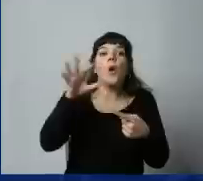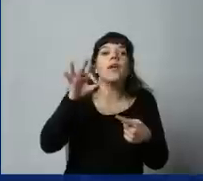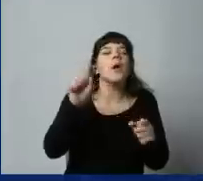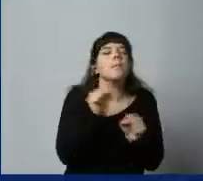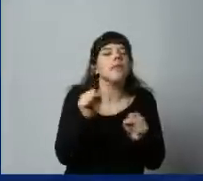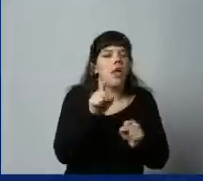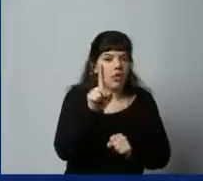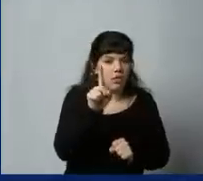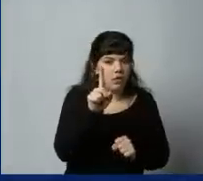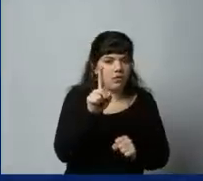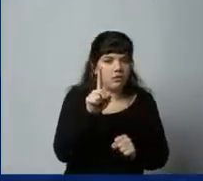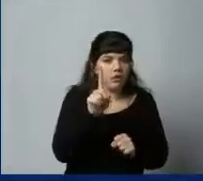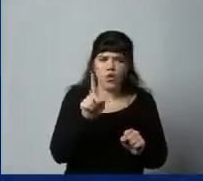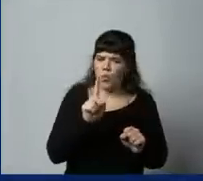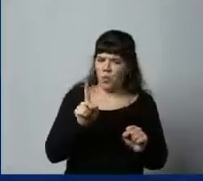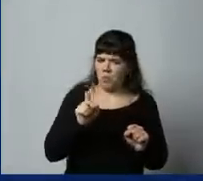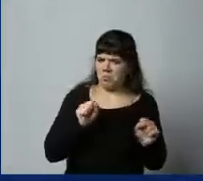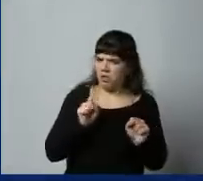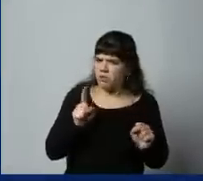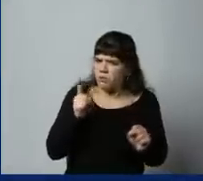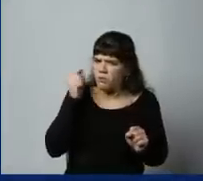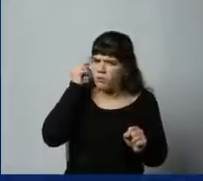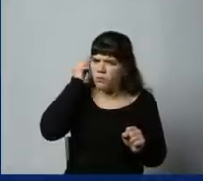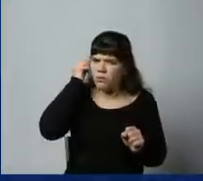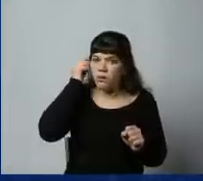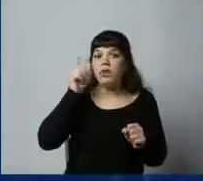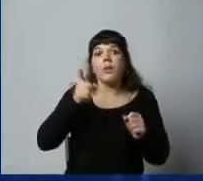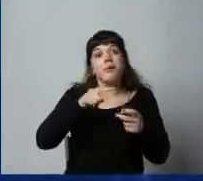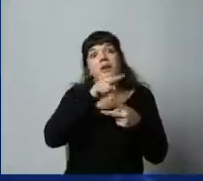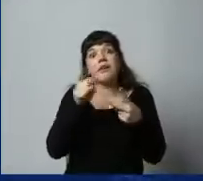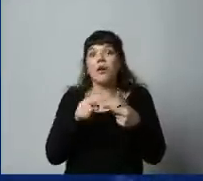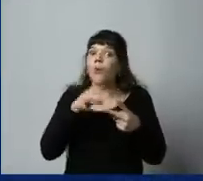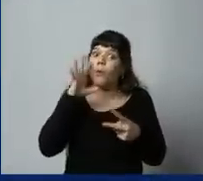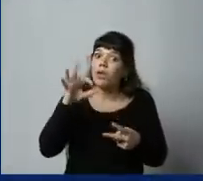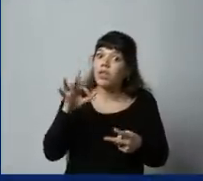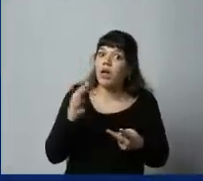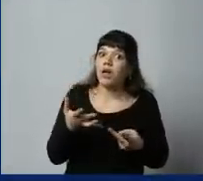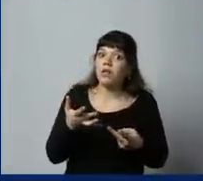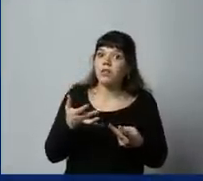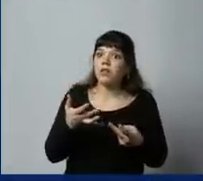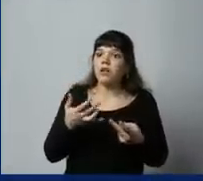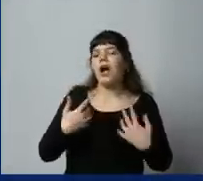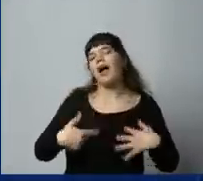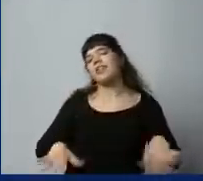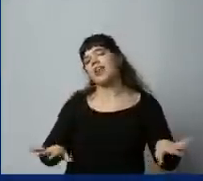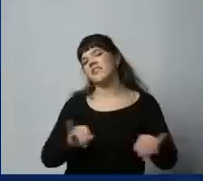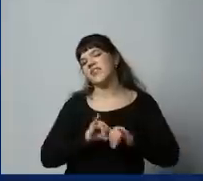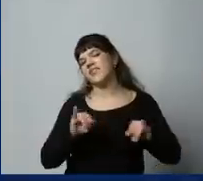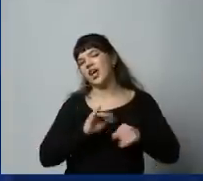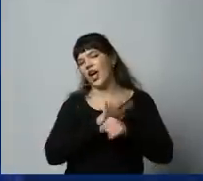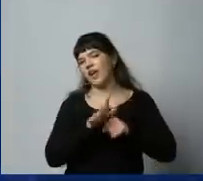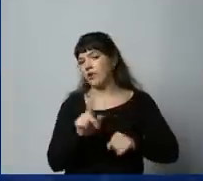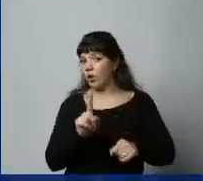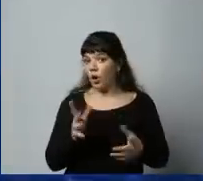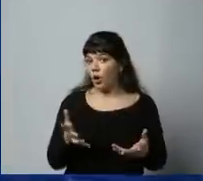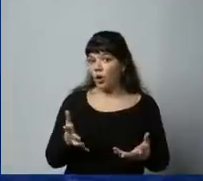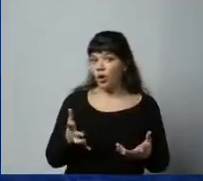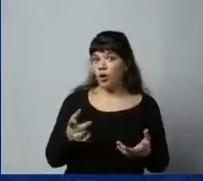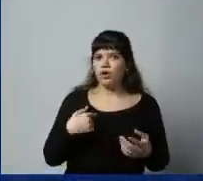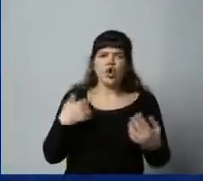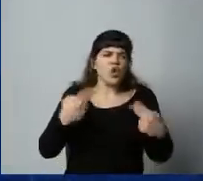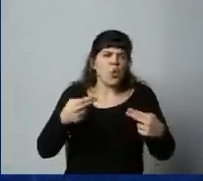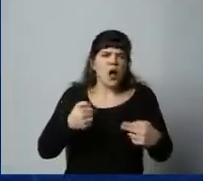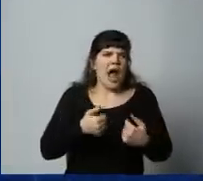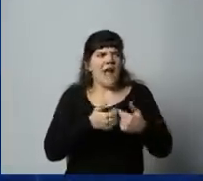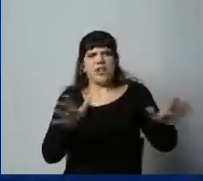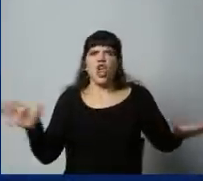miedo no tenemos que tener miedo y cuidado por supuesto con la con aflojar no digo Bueno nosotros Nunca planteamos abrir